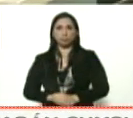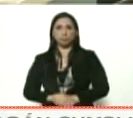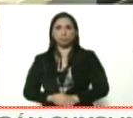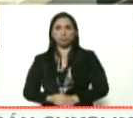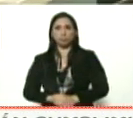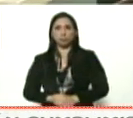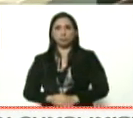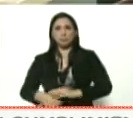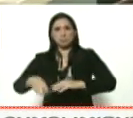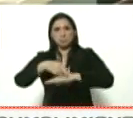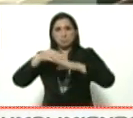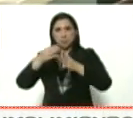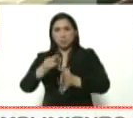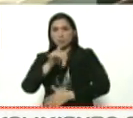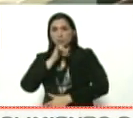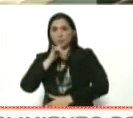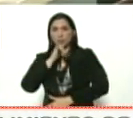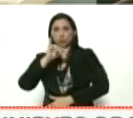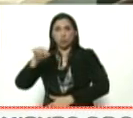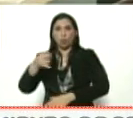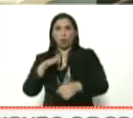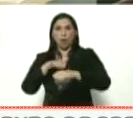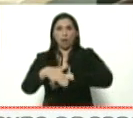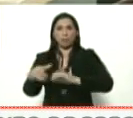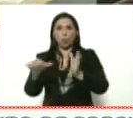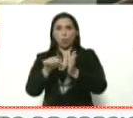del ministro de Información, Jorge Rodríguez, donde